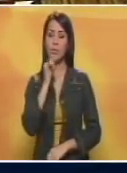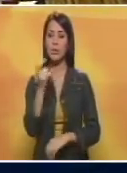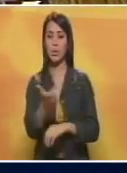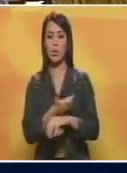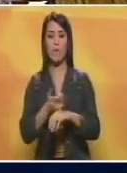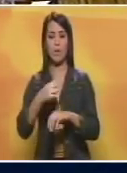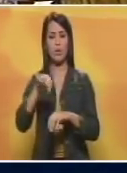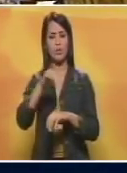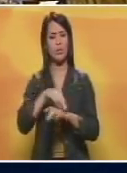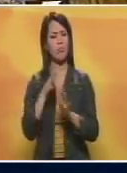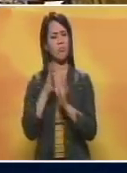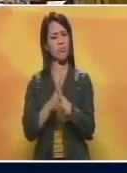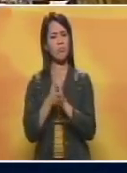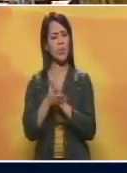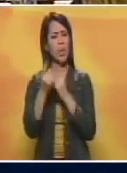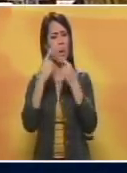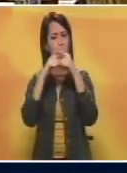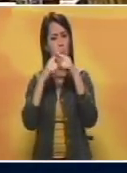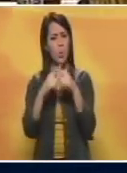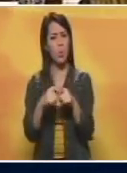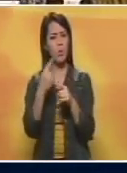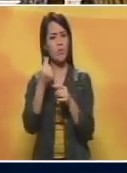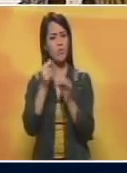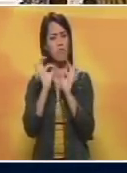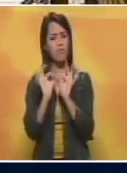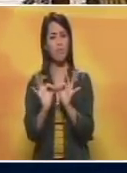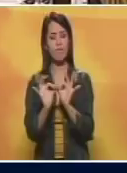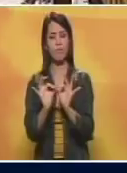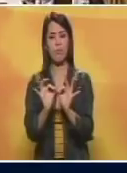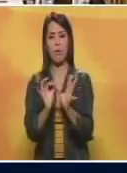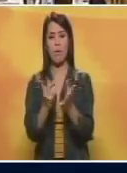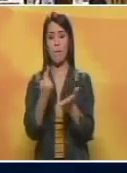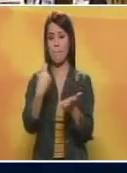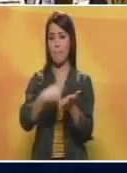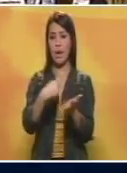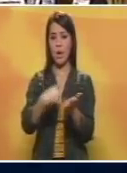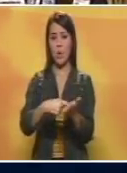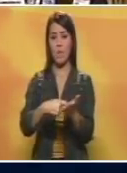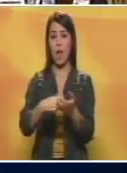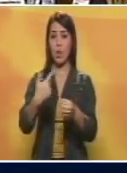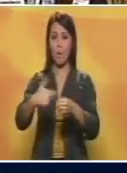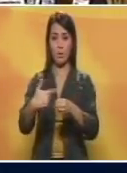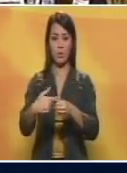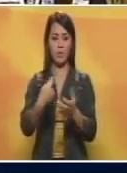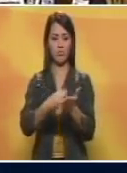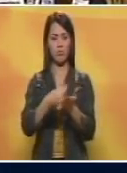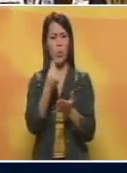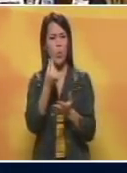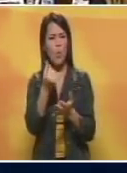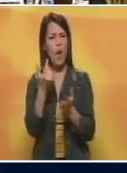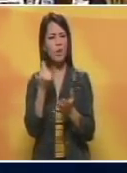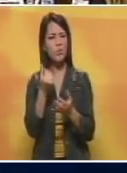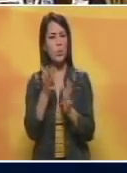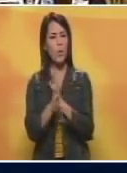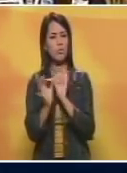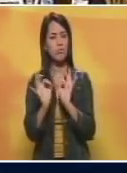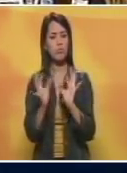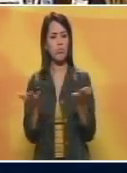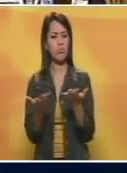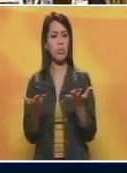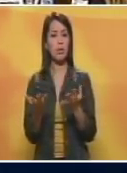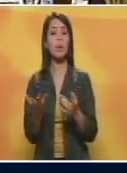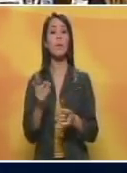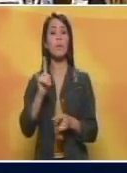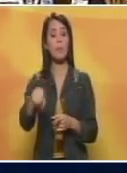que tasa va a estar rigiendo para cobrar el combustible y también de qué